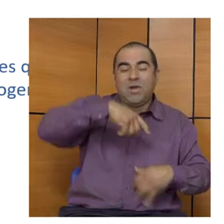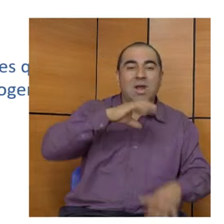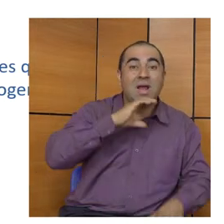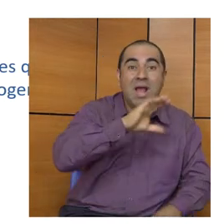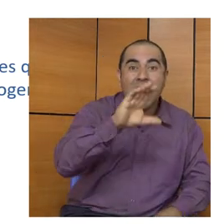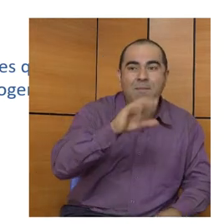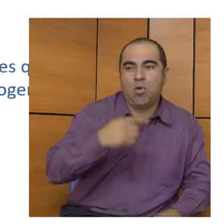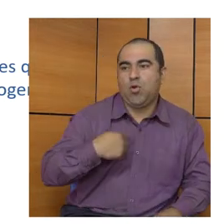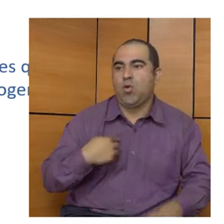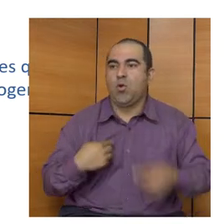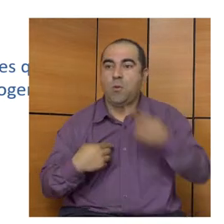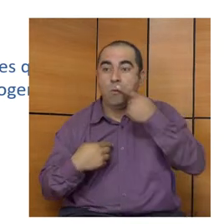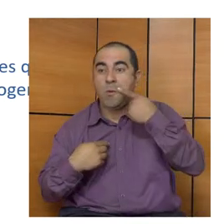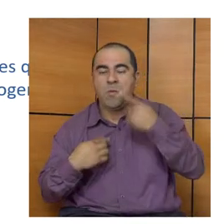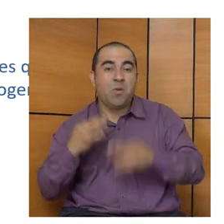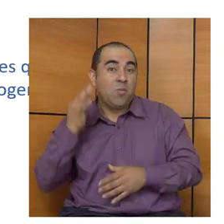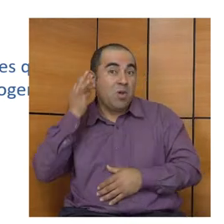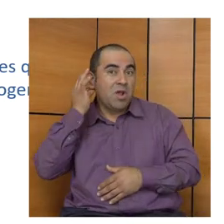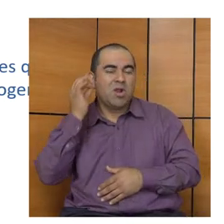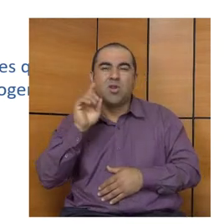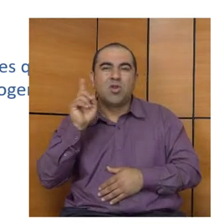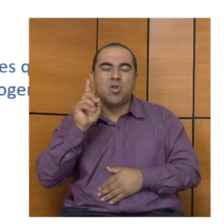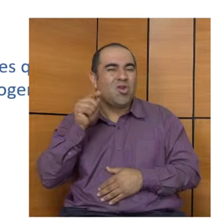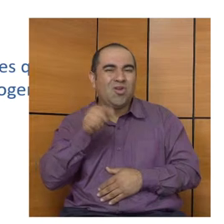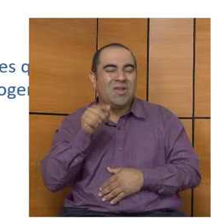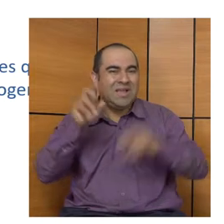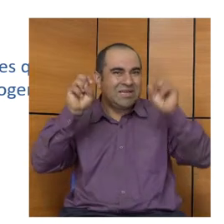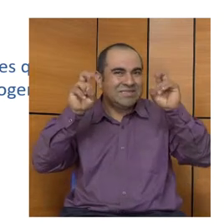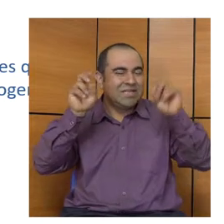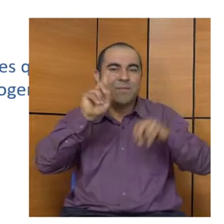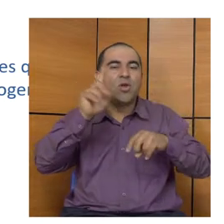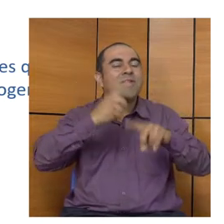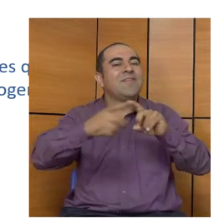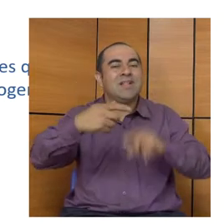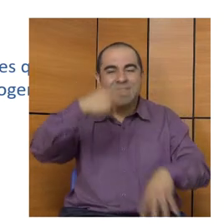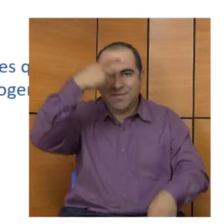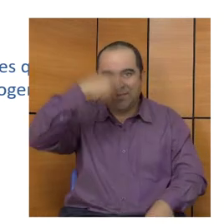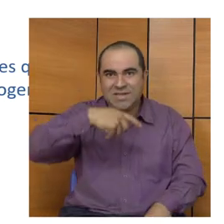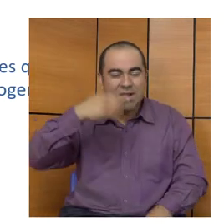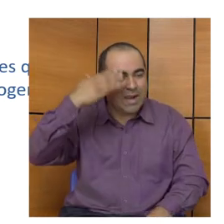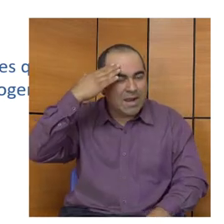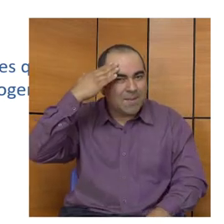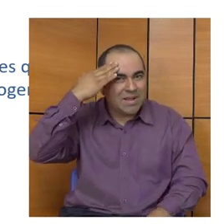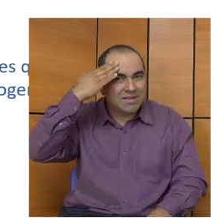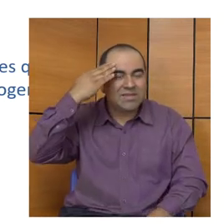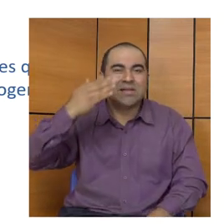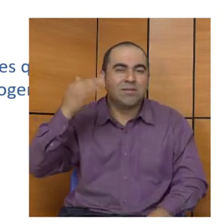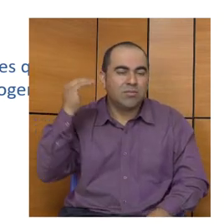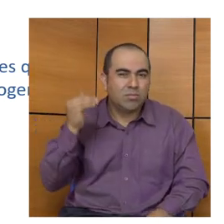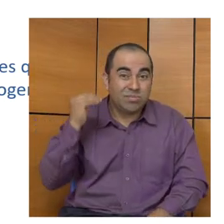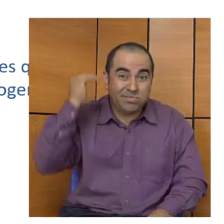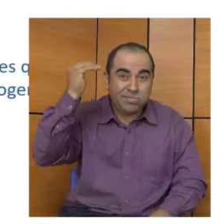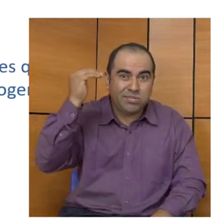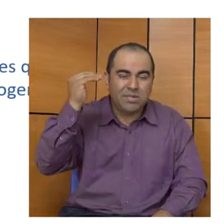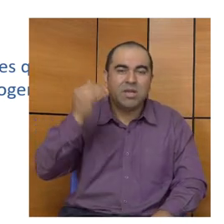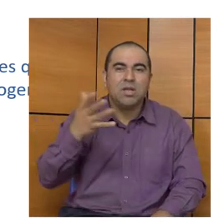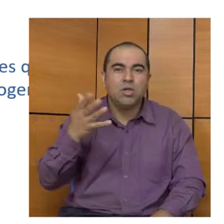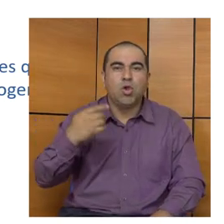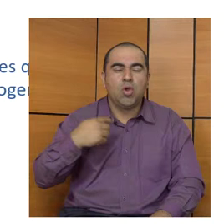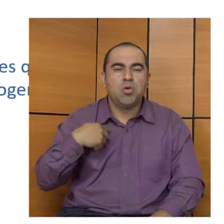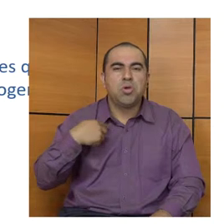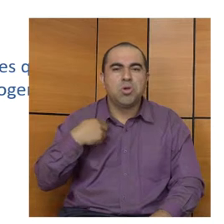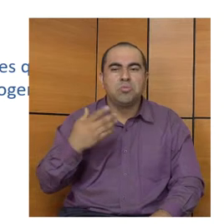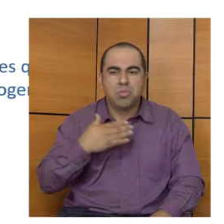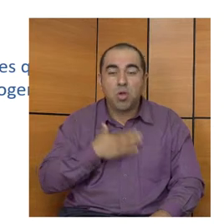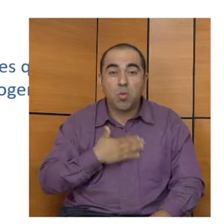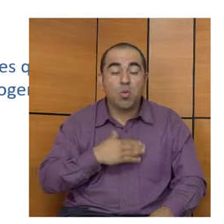ser hombre o mujer, sino lo que se trata es tu personalidad, tu capacidad. Si yo soy una persona arrojada con